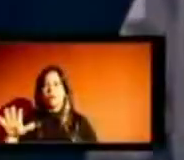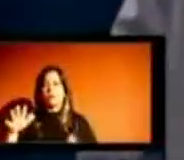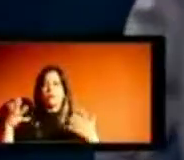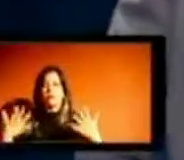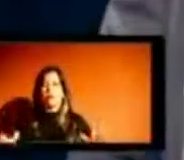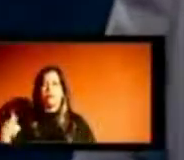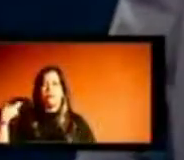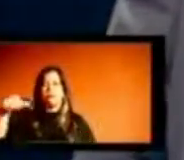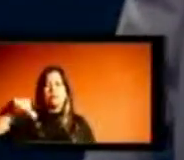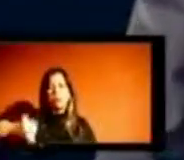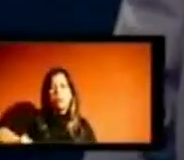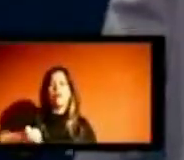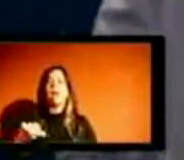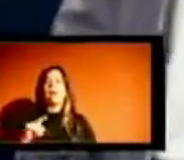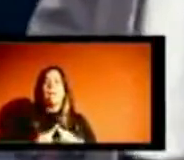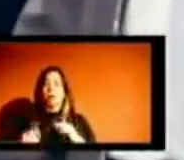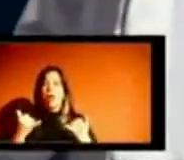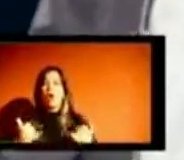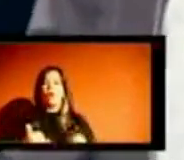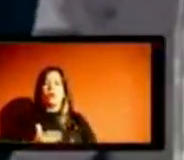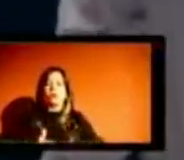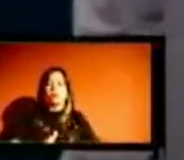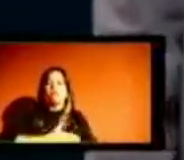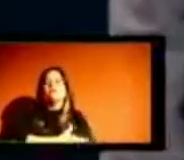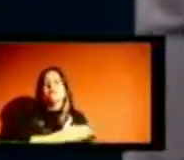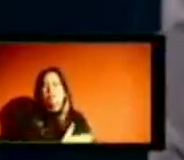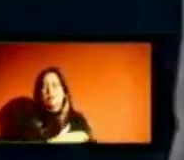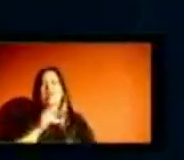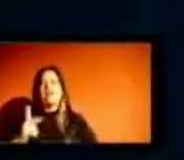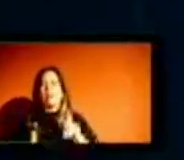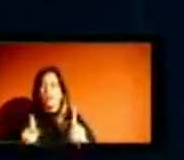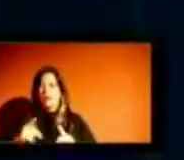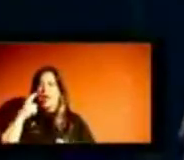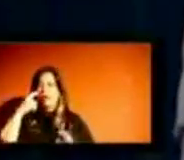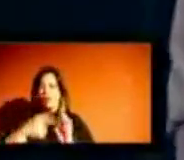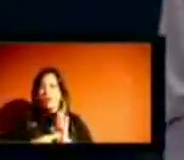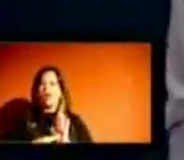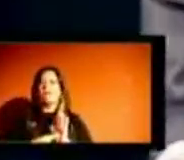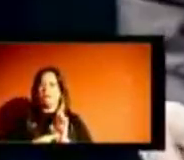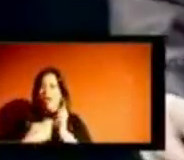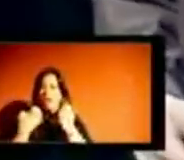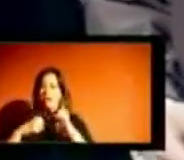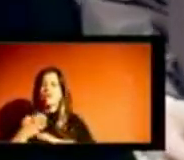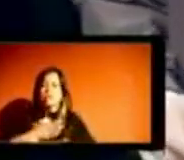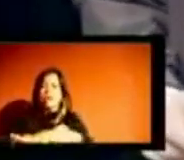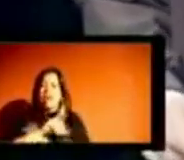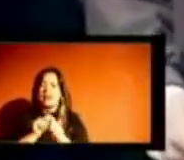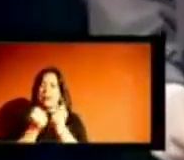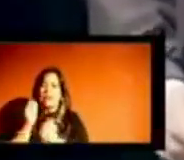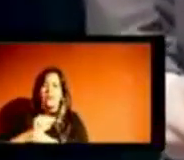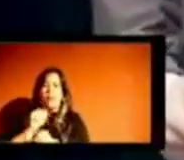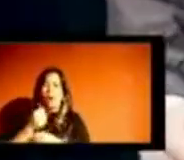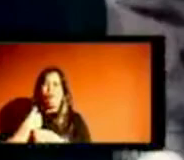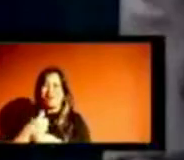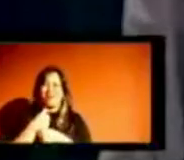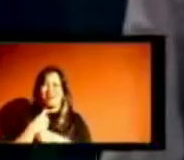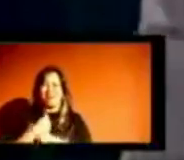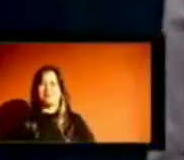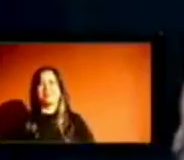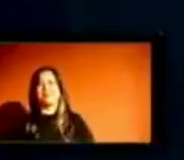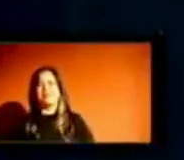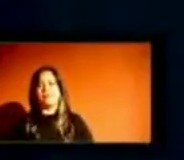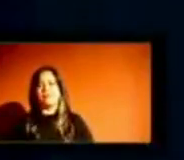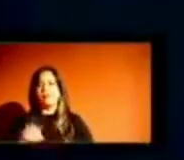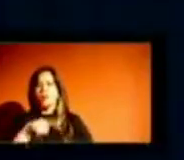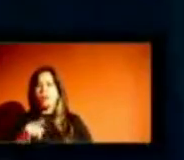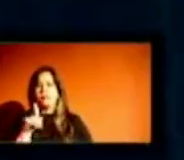va simplificando y cómo las personas van atesorando todo ese trabajo y ese esfuerzo que ha hecho nuestro gran equipo de trabajo. Te